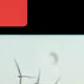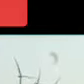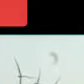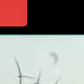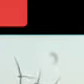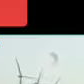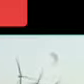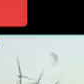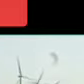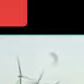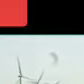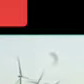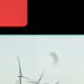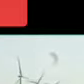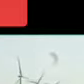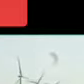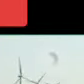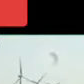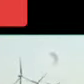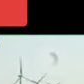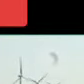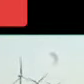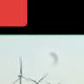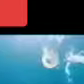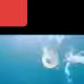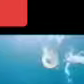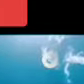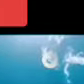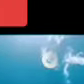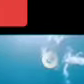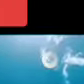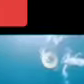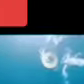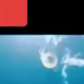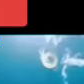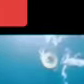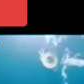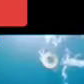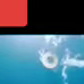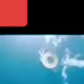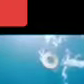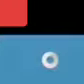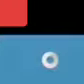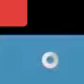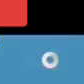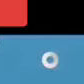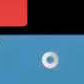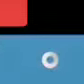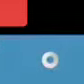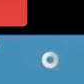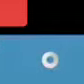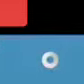a un huracán categoría 2. Con frecuencia, vuelca pesados tráileres.